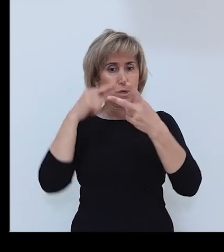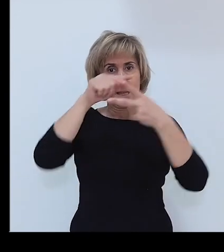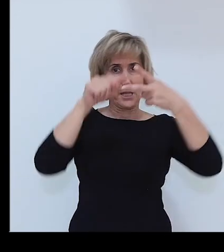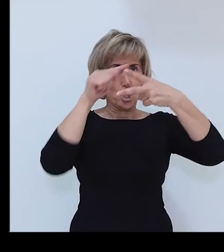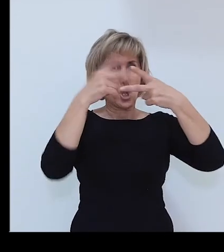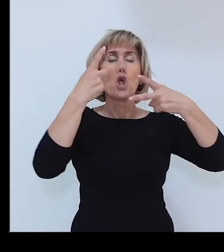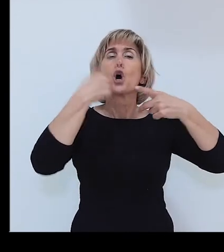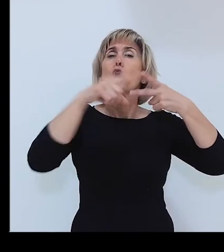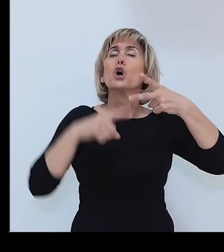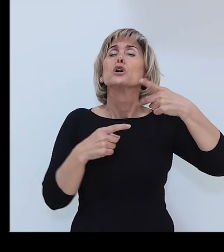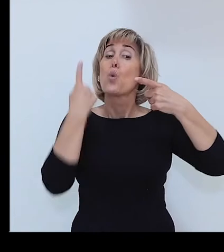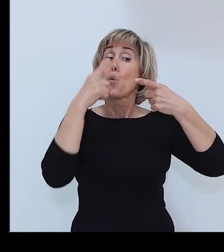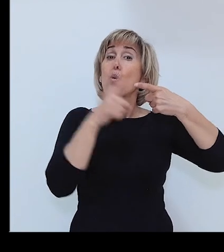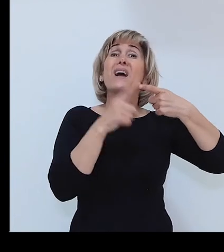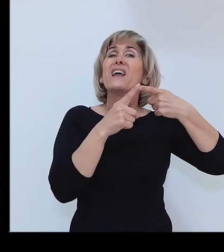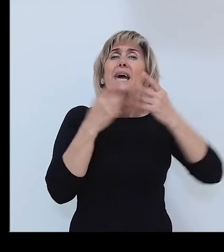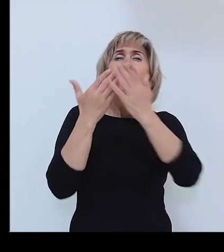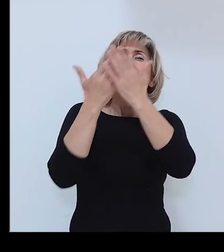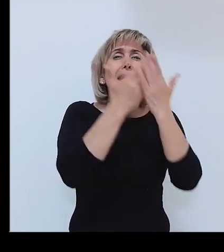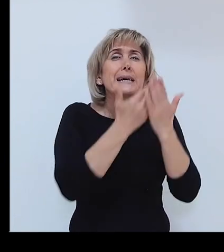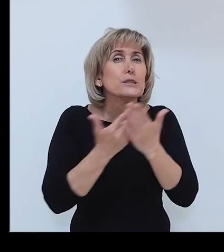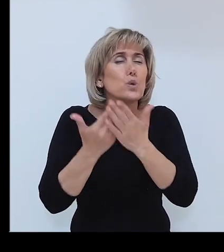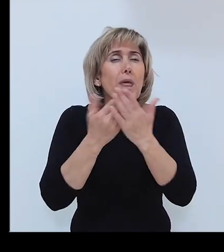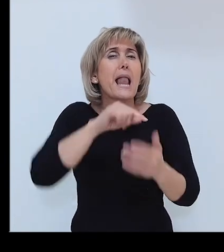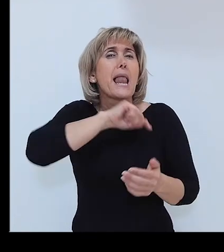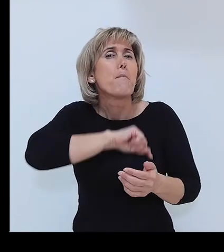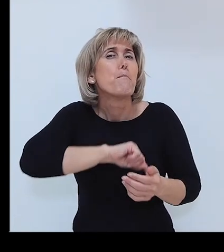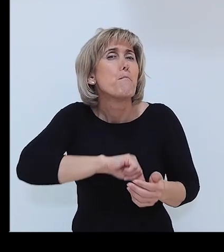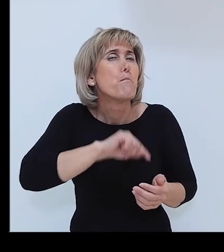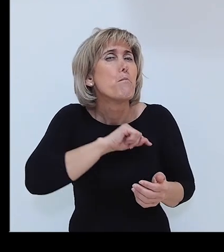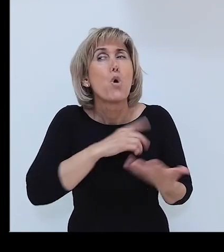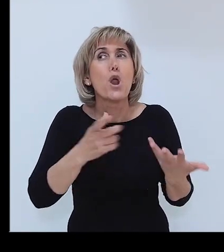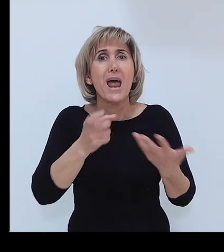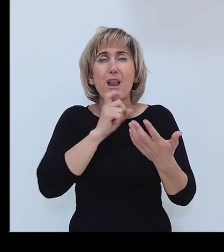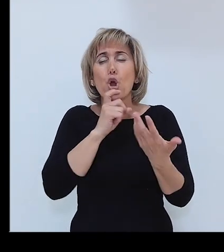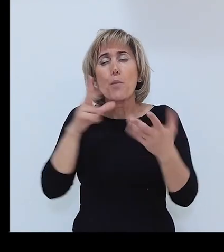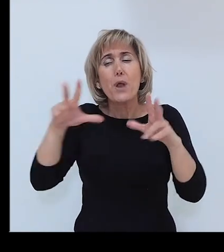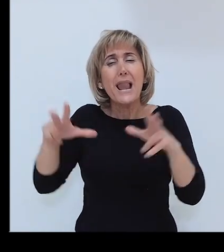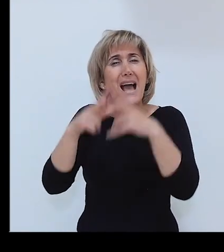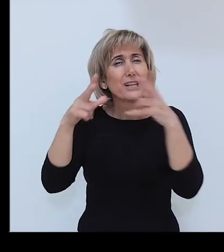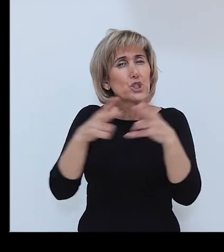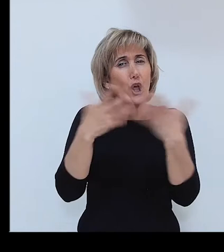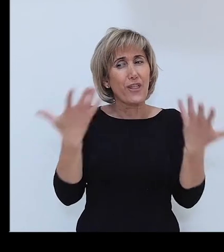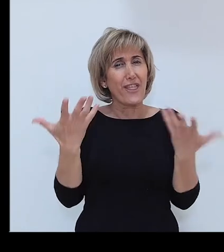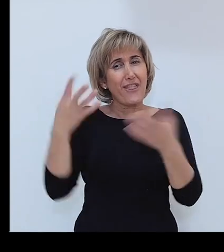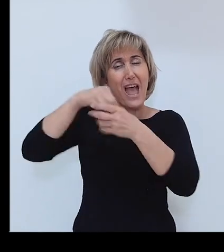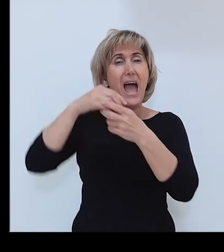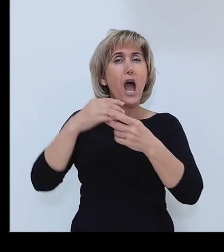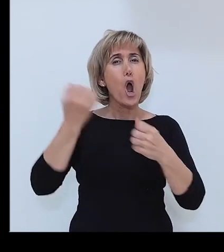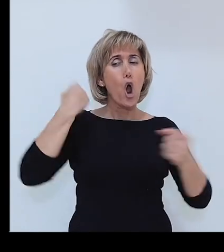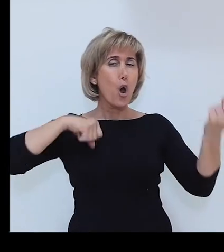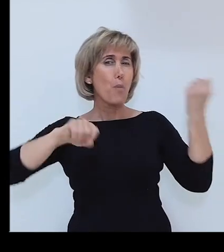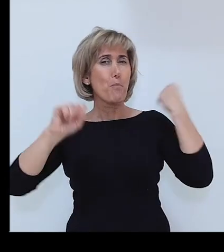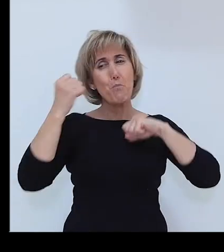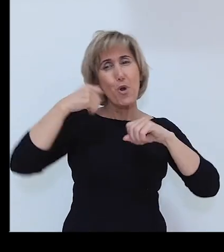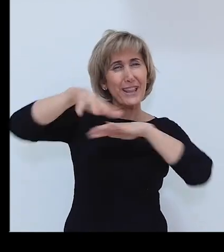y entiende dos cuestiones básicas en esta guía de trabajo de campo, y una era estudiar la moral,